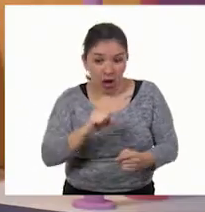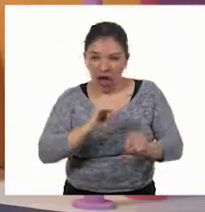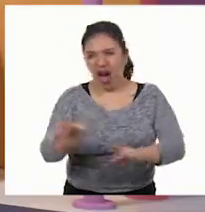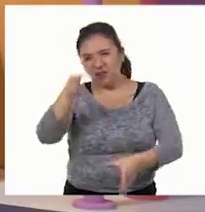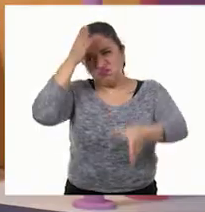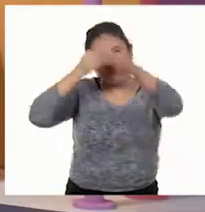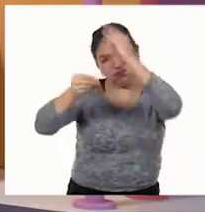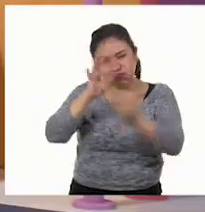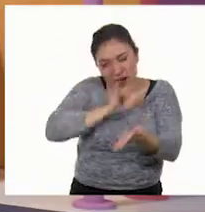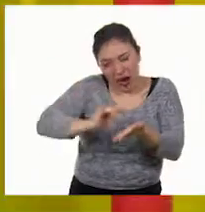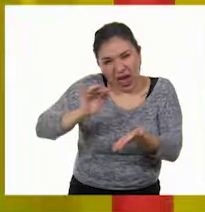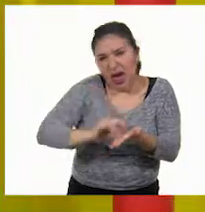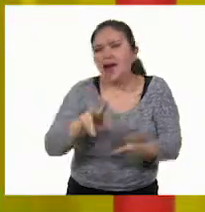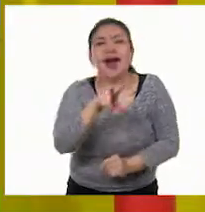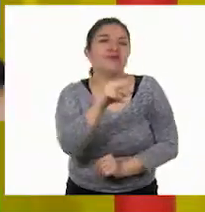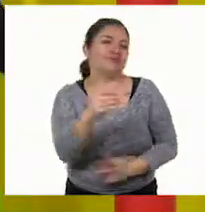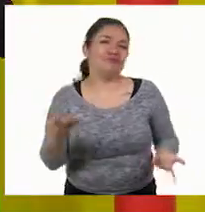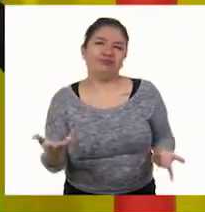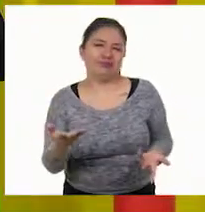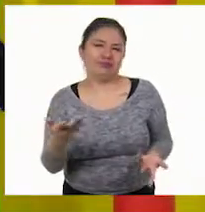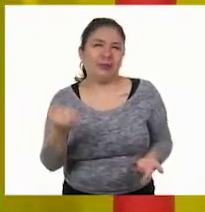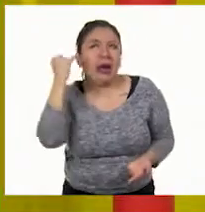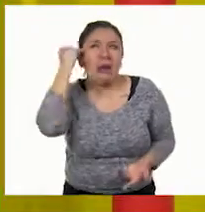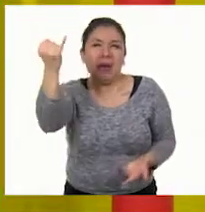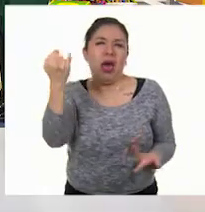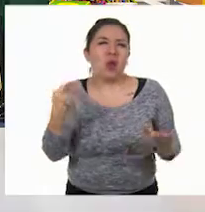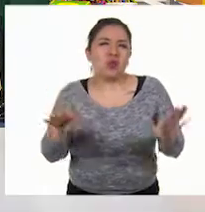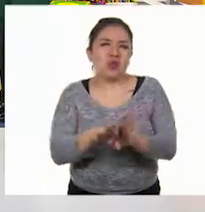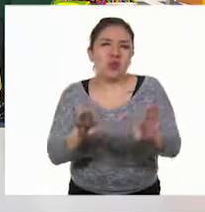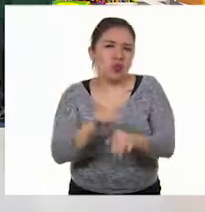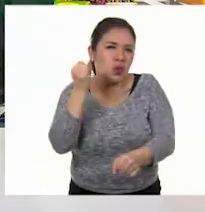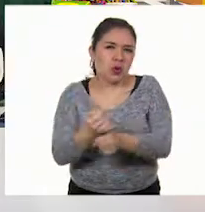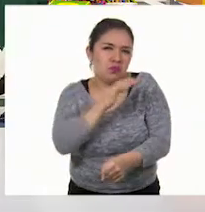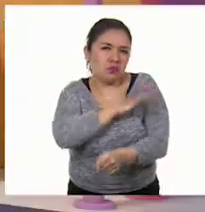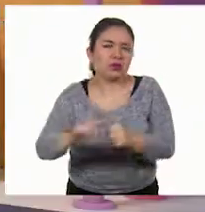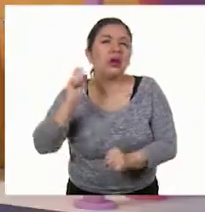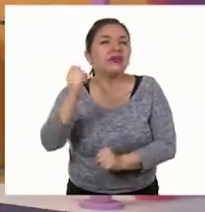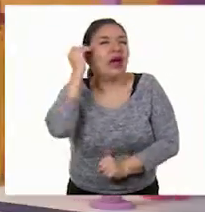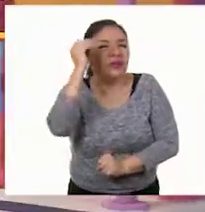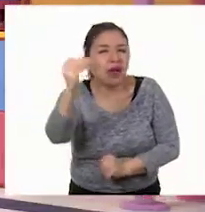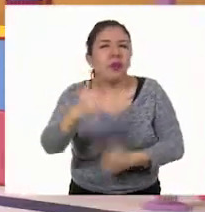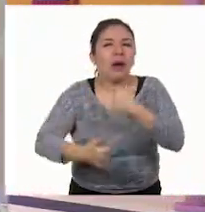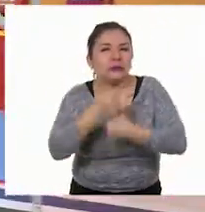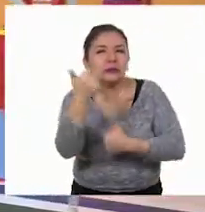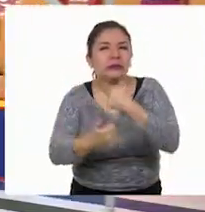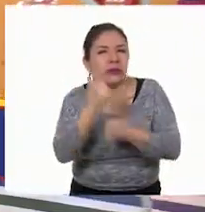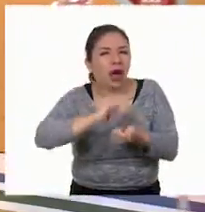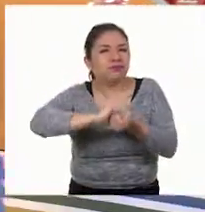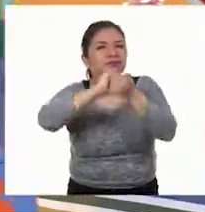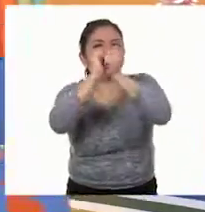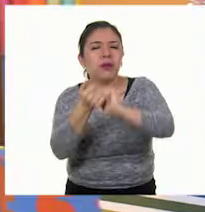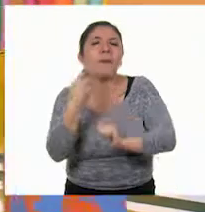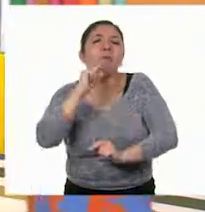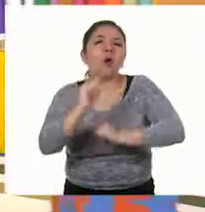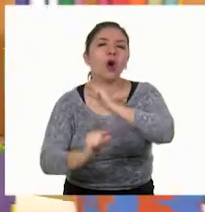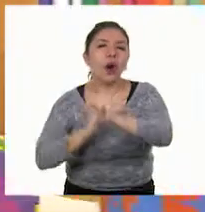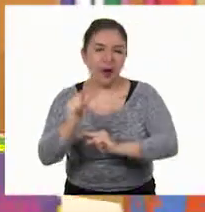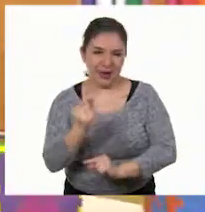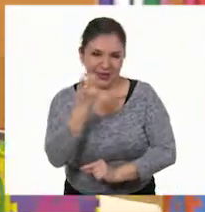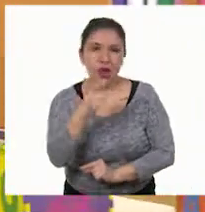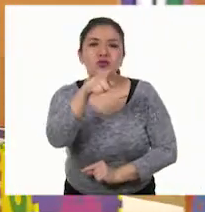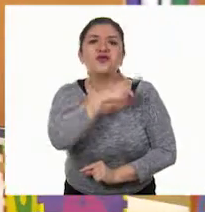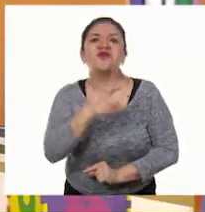día luego. No, ¿verdad? Imagínese. No, es algo que tarda mucho tiempo, pero vamos avanzando poco a poco. Sí,